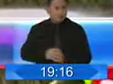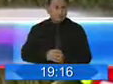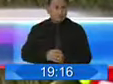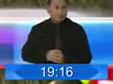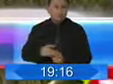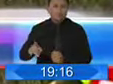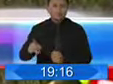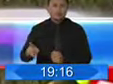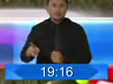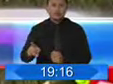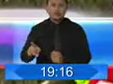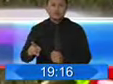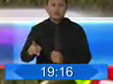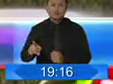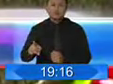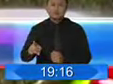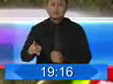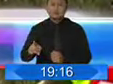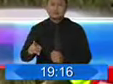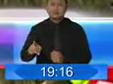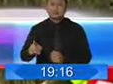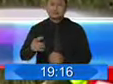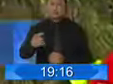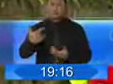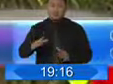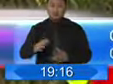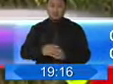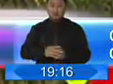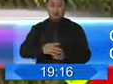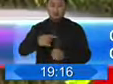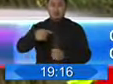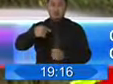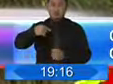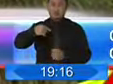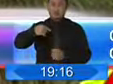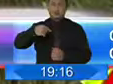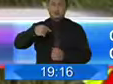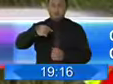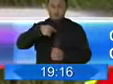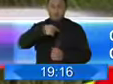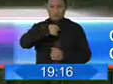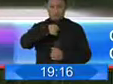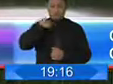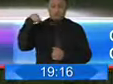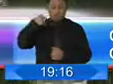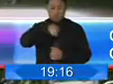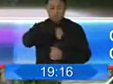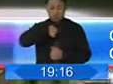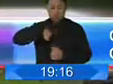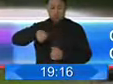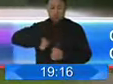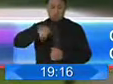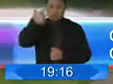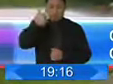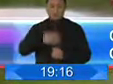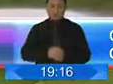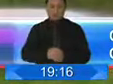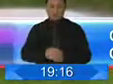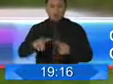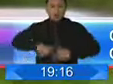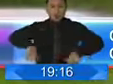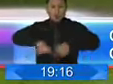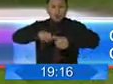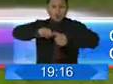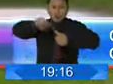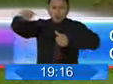unas cicatrices cortopunzantes al ingreso del tórax, del pulmón. Buscaron un sitio desolado para dejar el